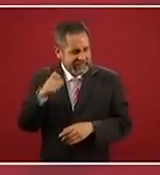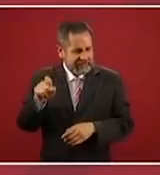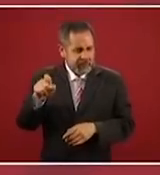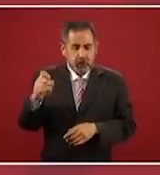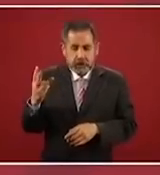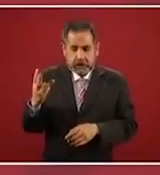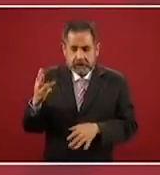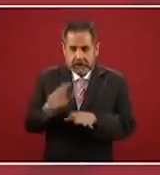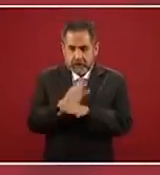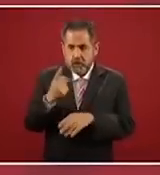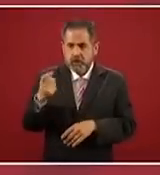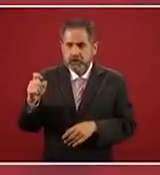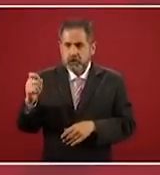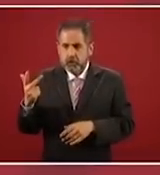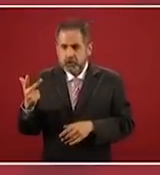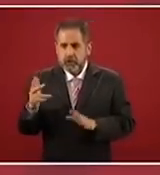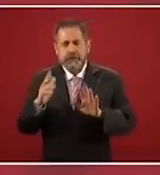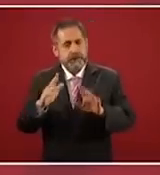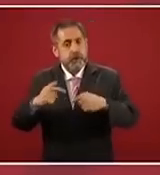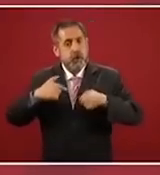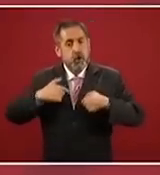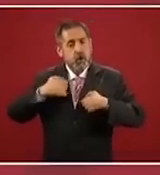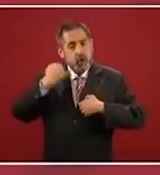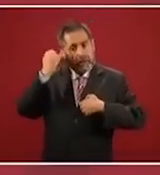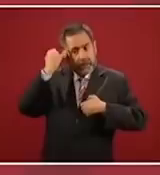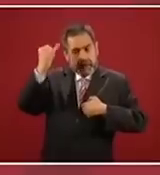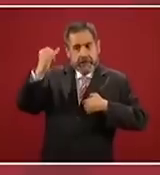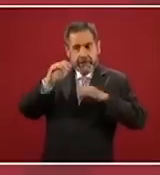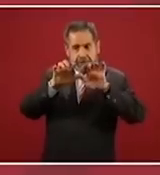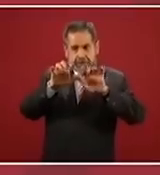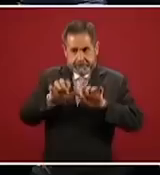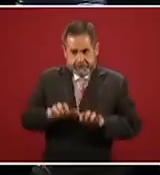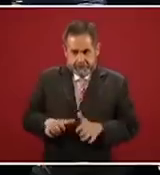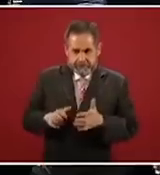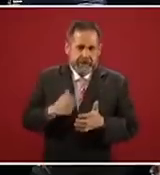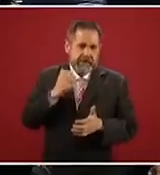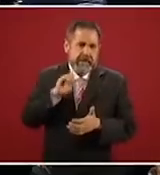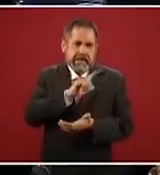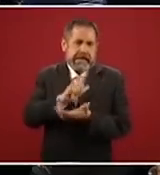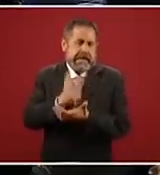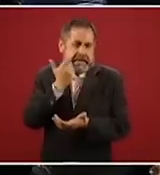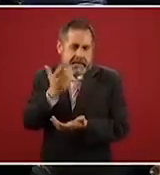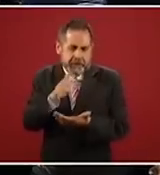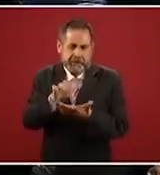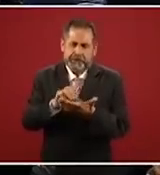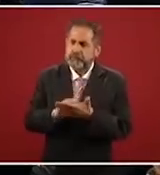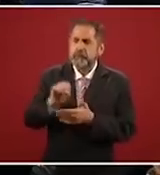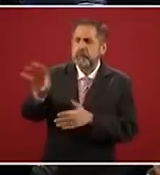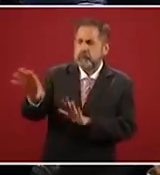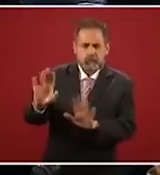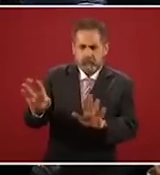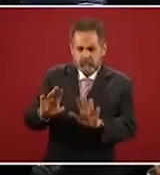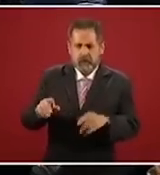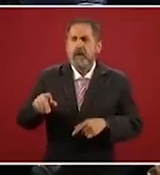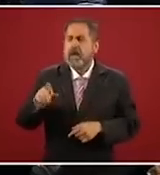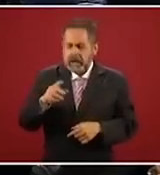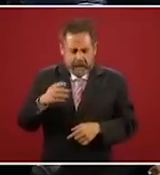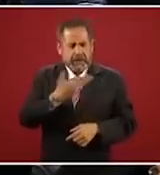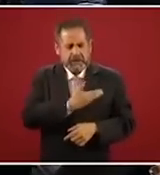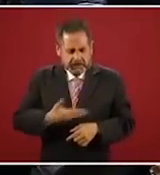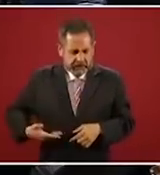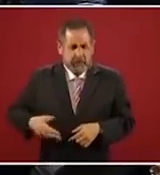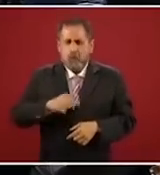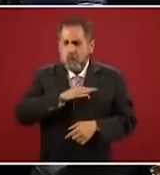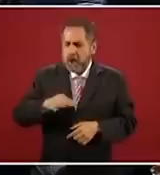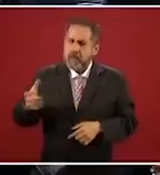103. Entonces, yo envié una iniciativa para quitar ese privilegio. Los